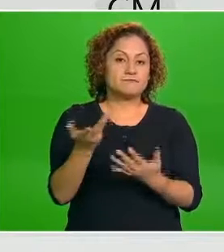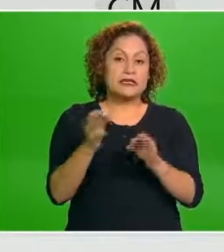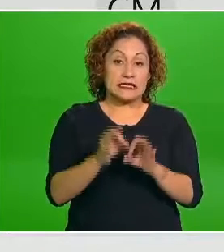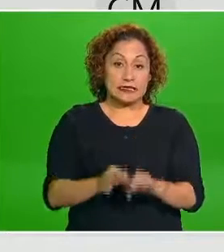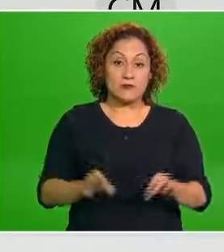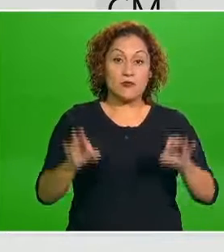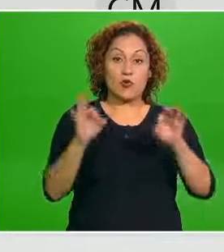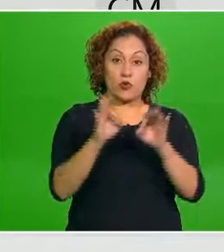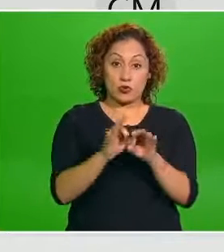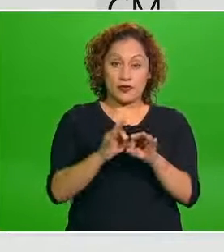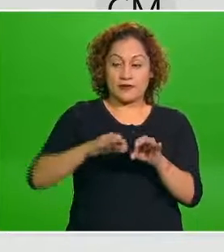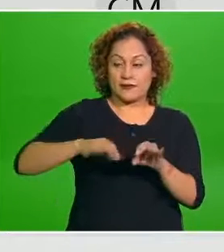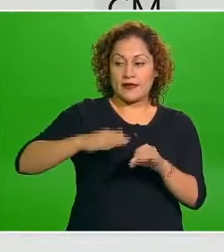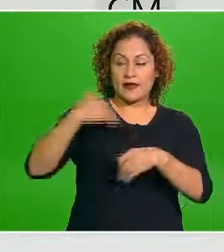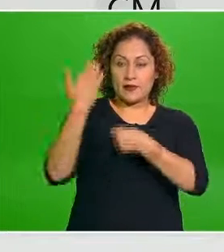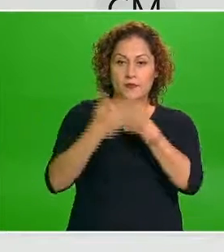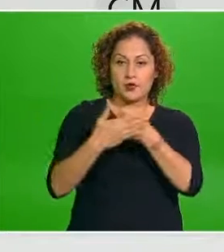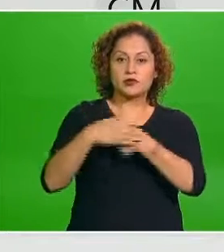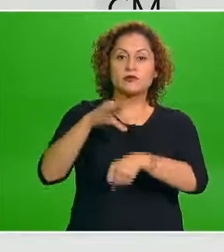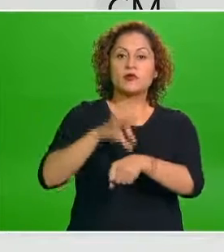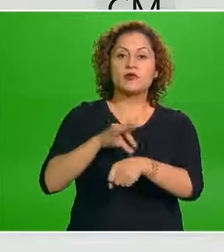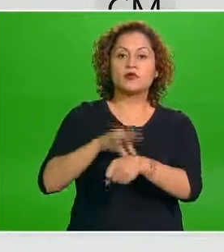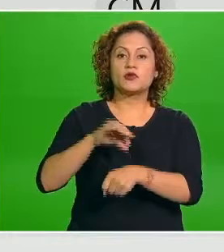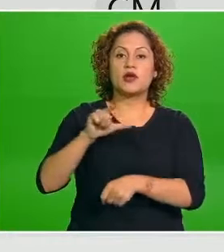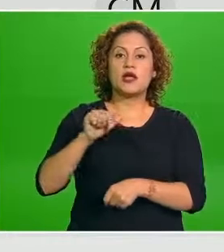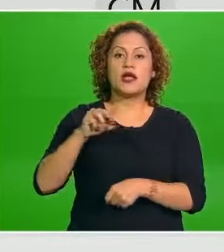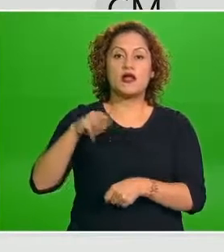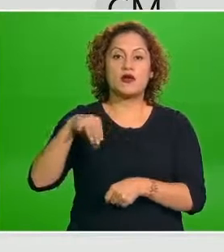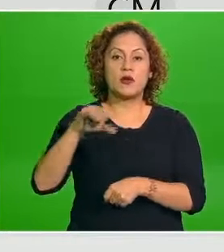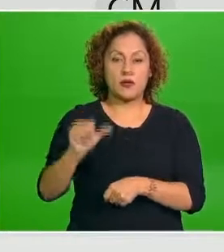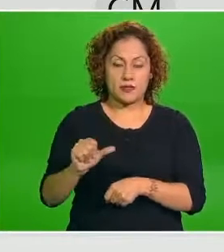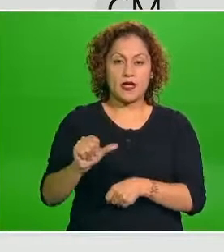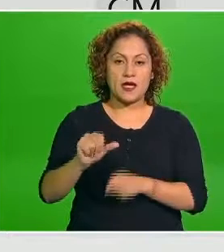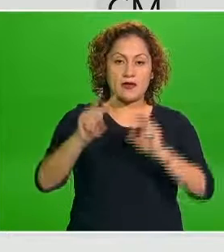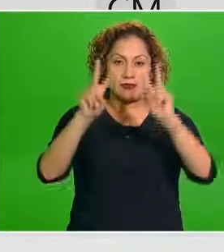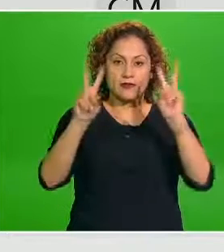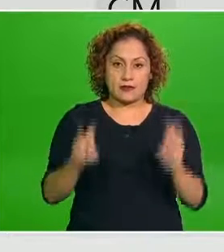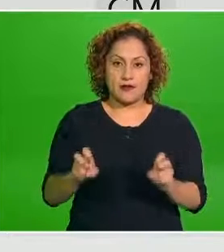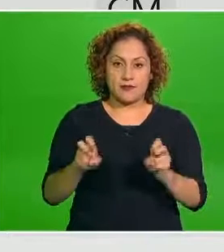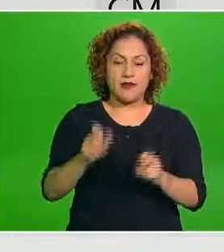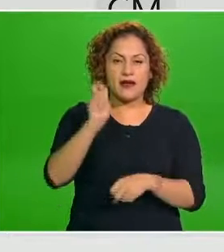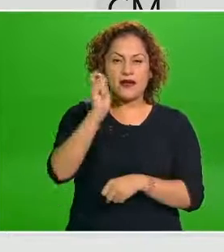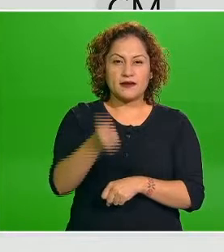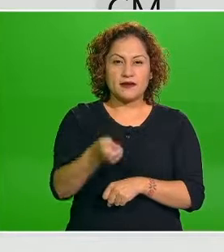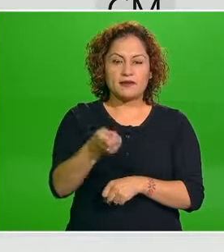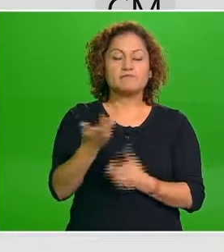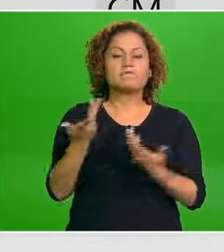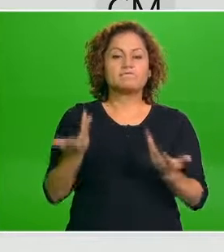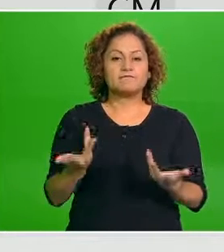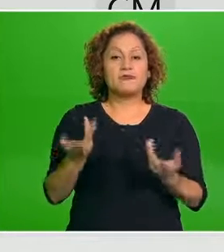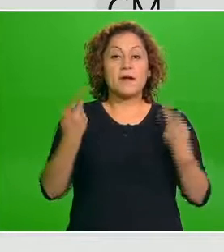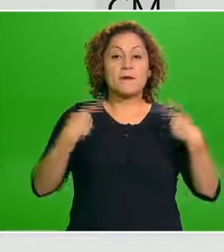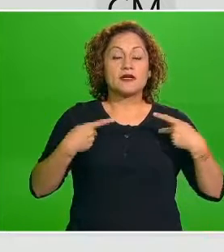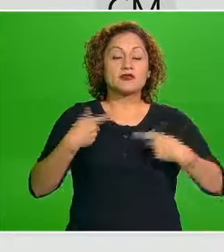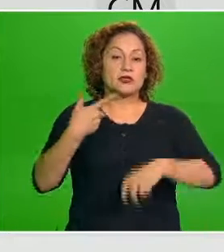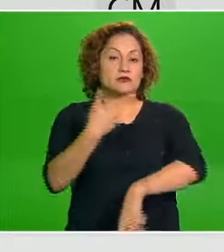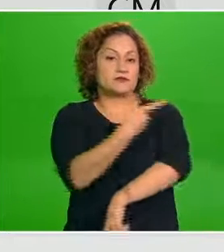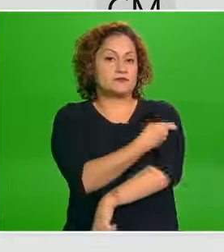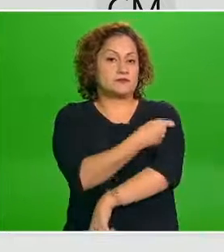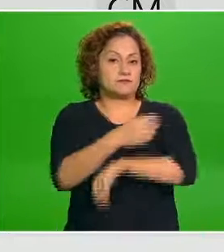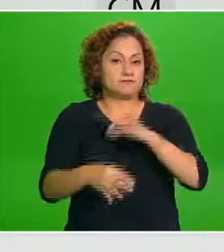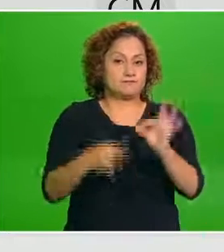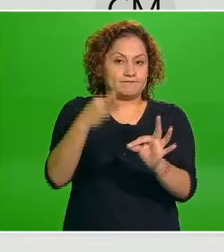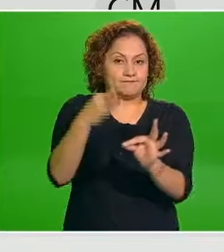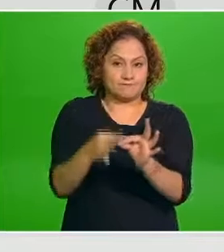que presenta el doctor José Luis Salomía Segarra en la siguiente etapa de la conferencia, pues son los esquemas completos de vacunación